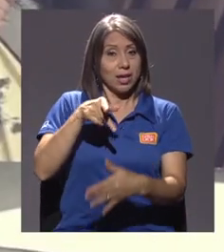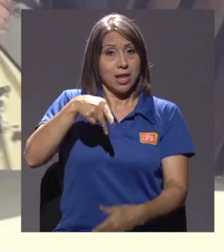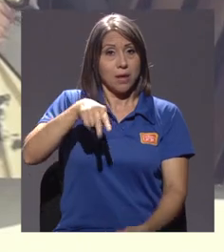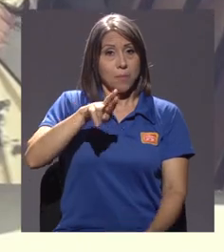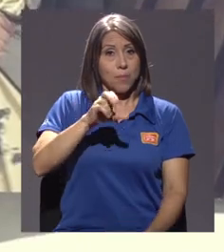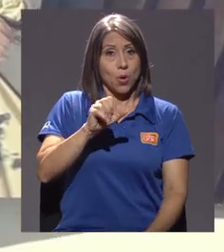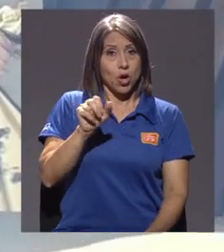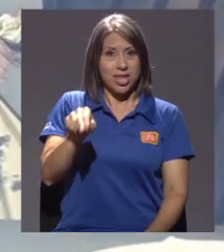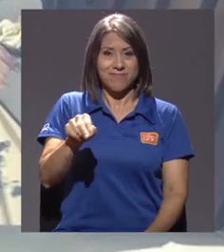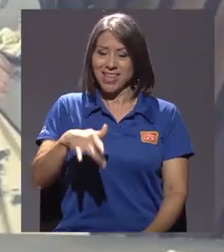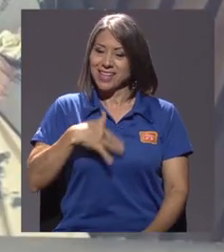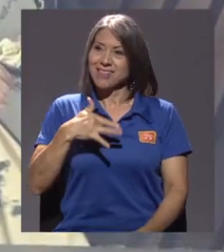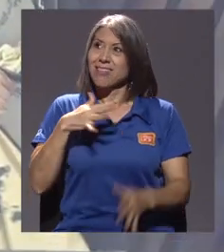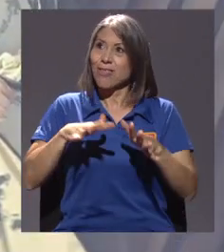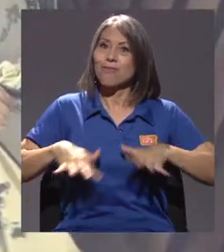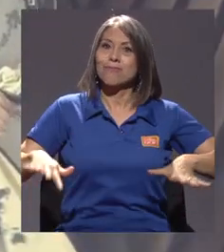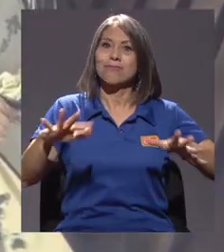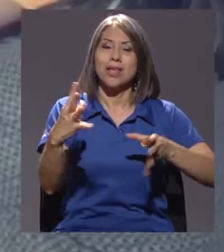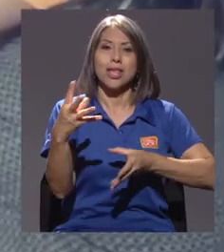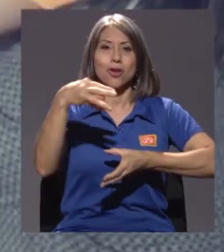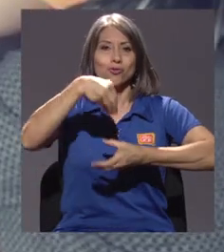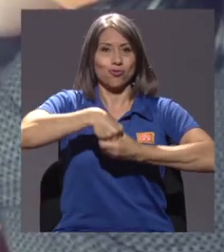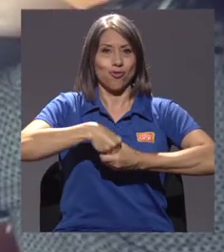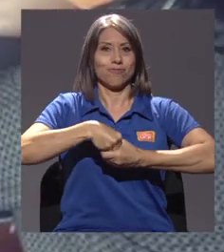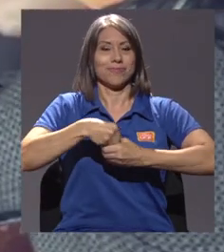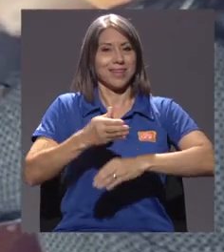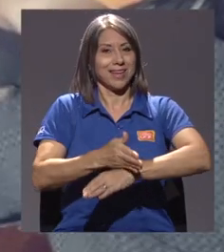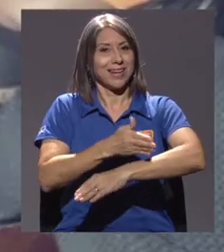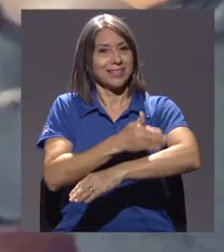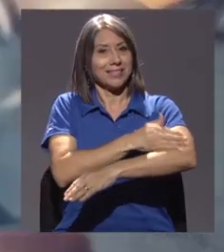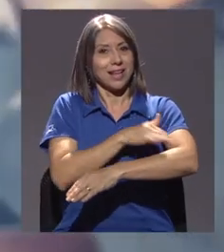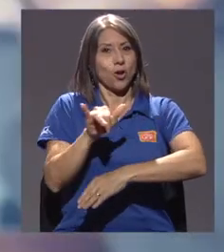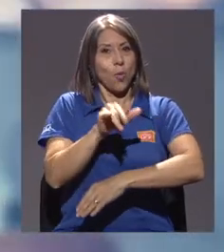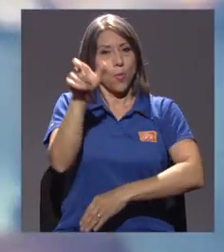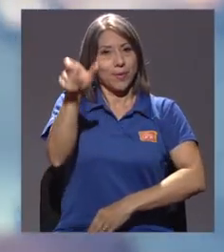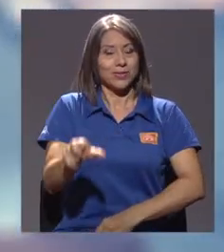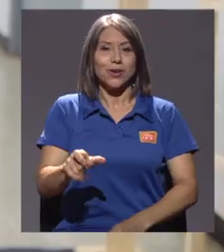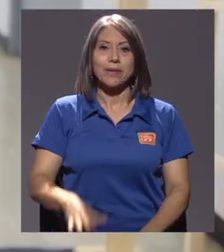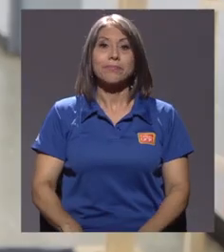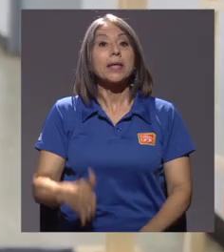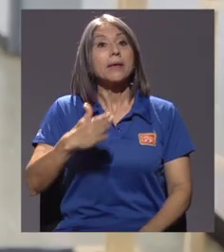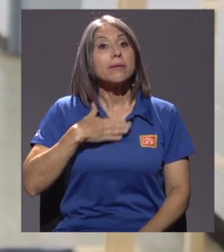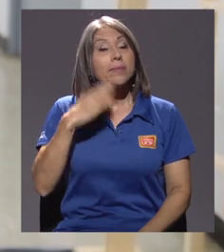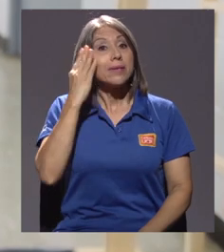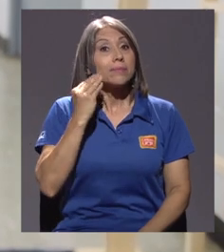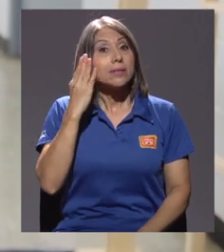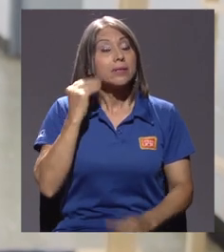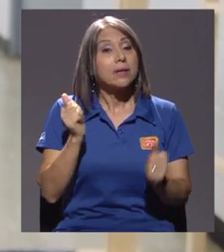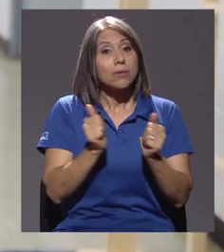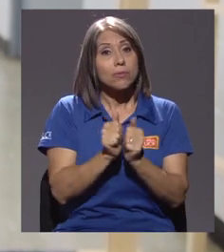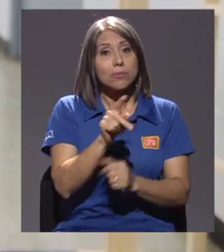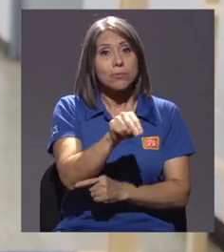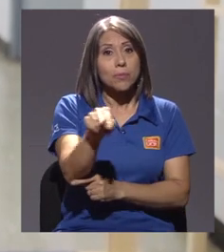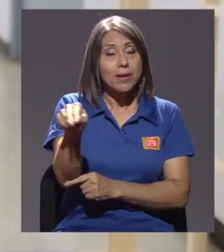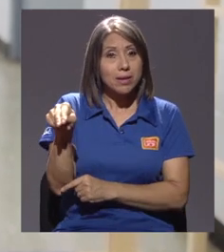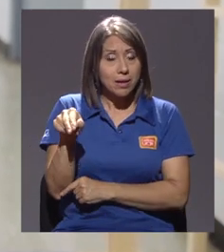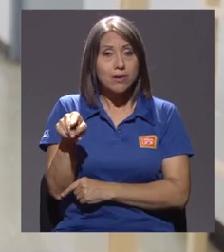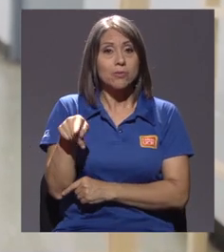encontrado un espacio de inclusión y donde crecer como persona. La experiencia mía con los compañeros